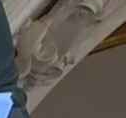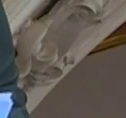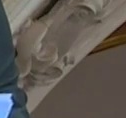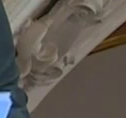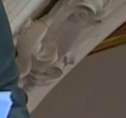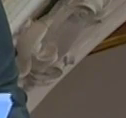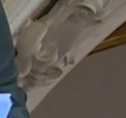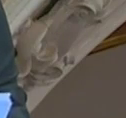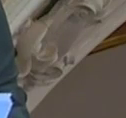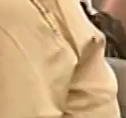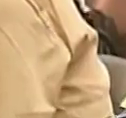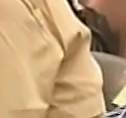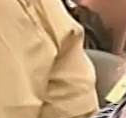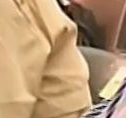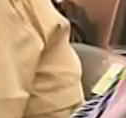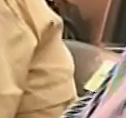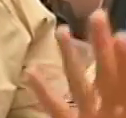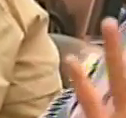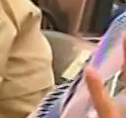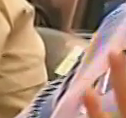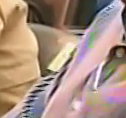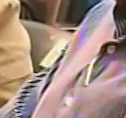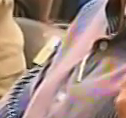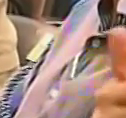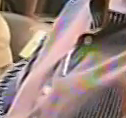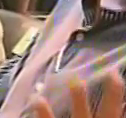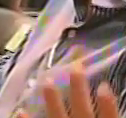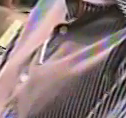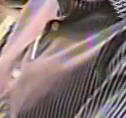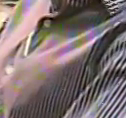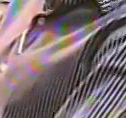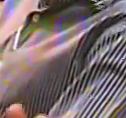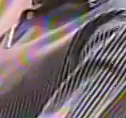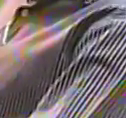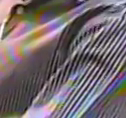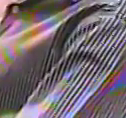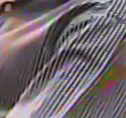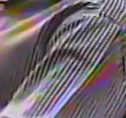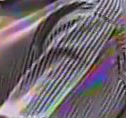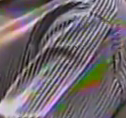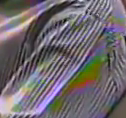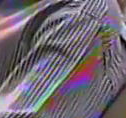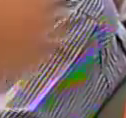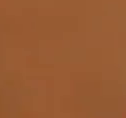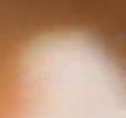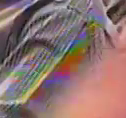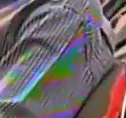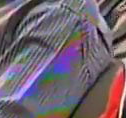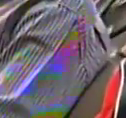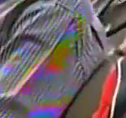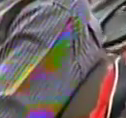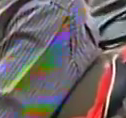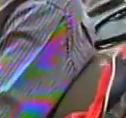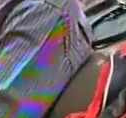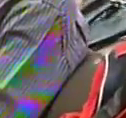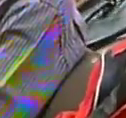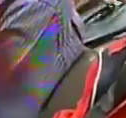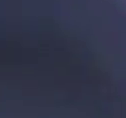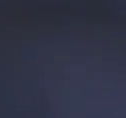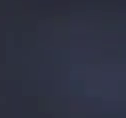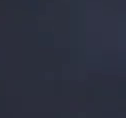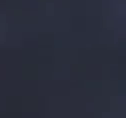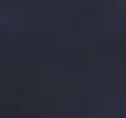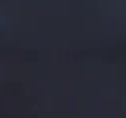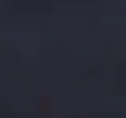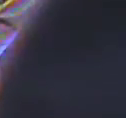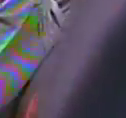abre comillas, es una de las más bellas de nuestro país, luego de haber sido sancionada por unanimidad en la 29ª sesión de la Asamblea